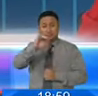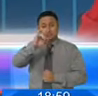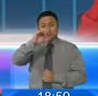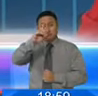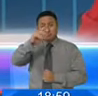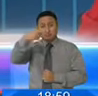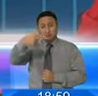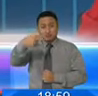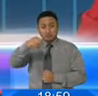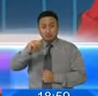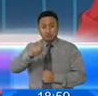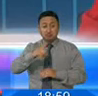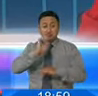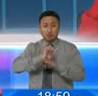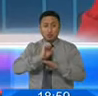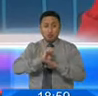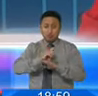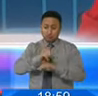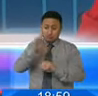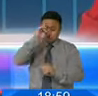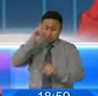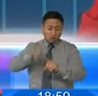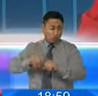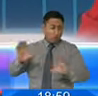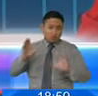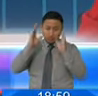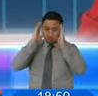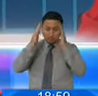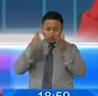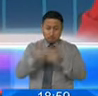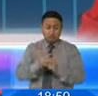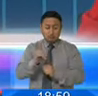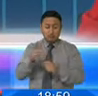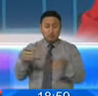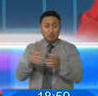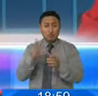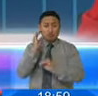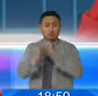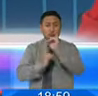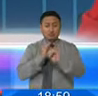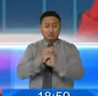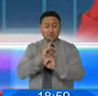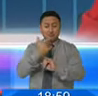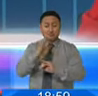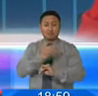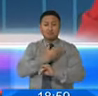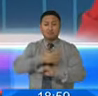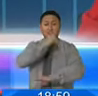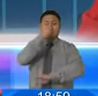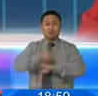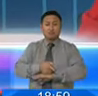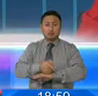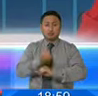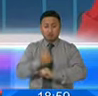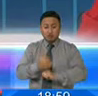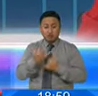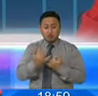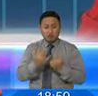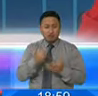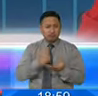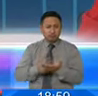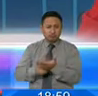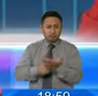ecuatoriano y la cancillería han operado en esa dirección se conformará esta comisión mediante decretos se están ultimando detalles